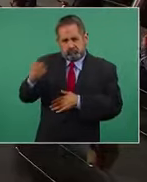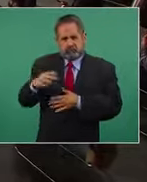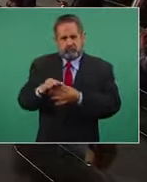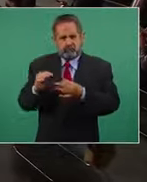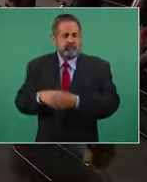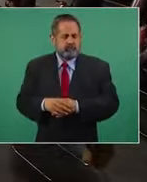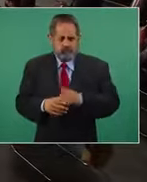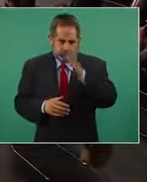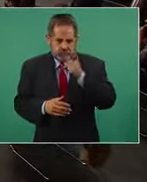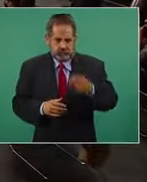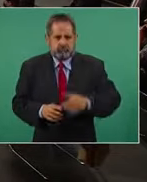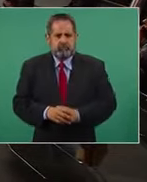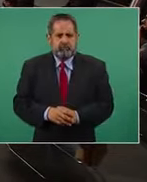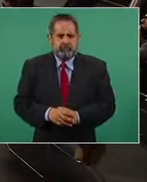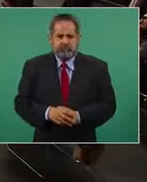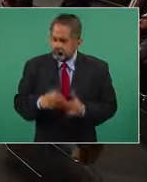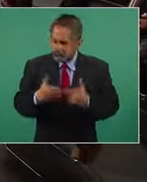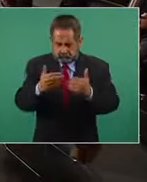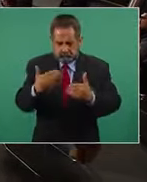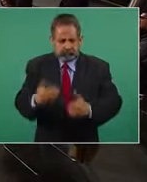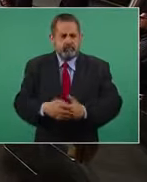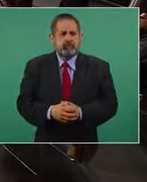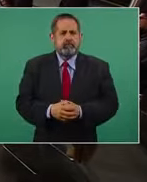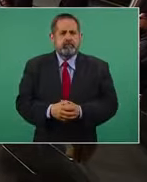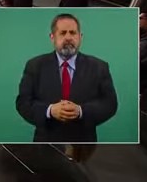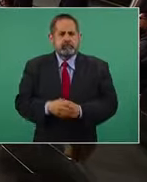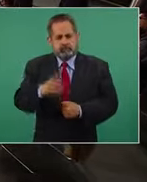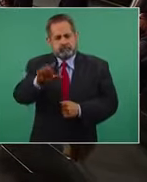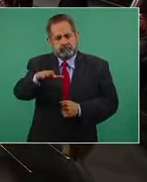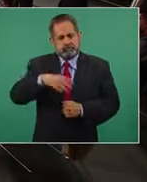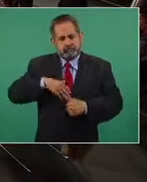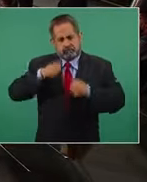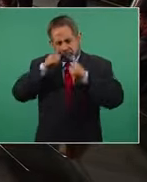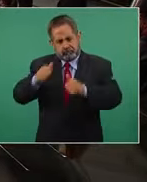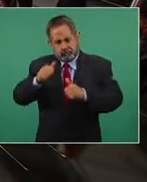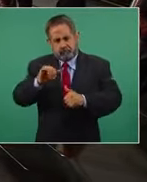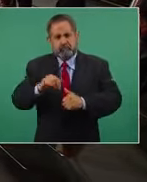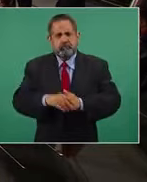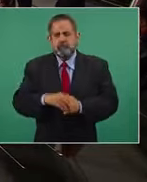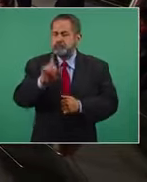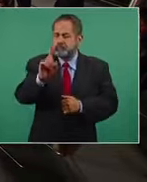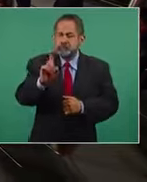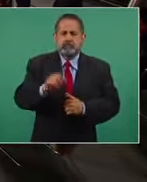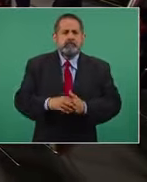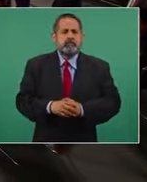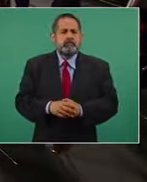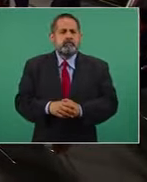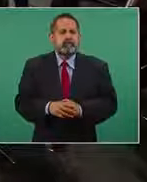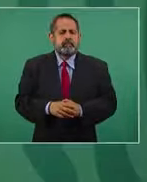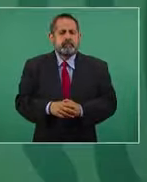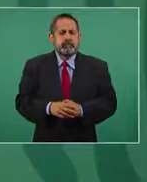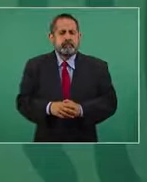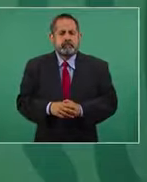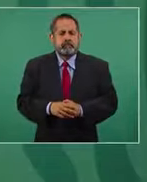De acuerdo. ¿Sí? Adelante, sí. Ok. Lo vamos a tomar en cuenta. Sí. Nada más